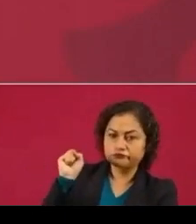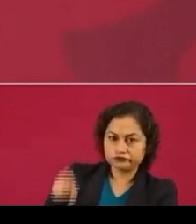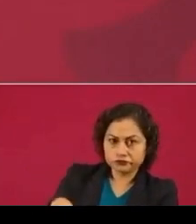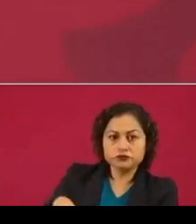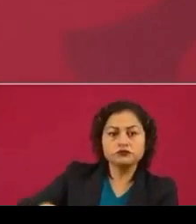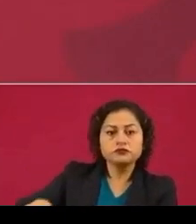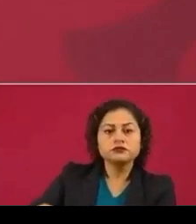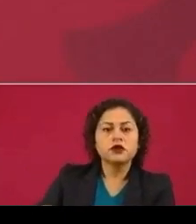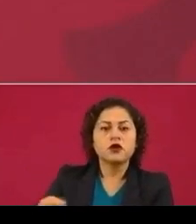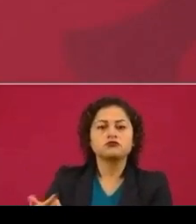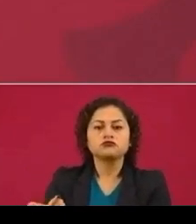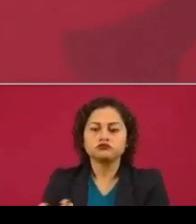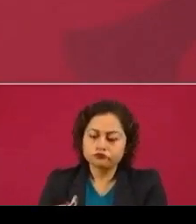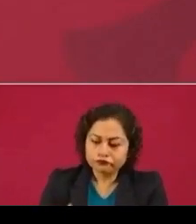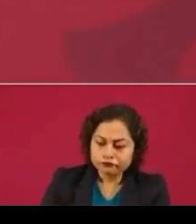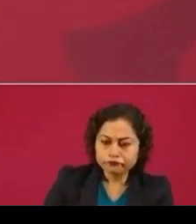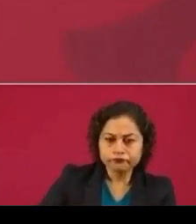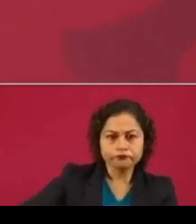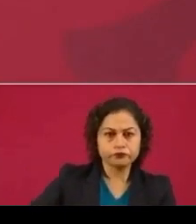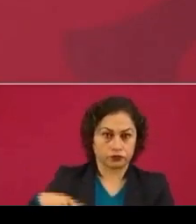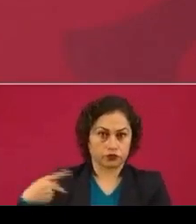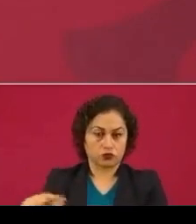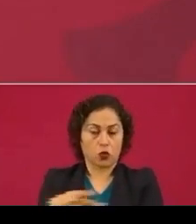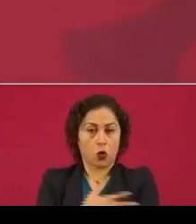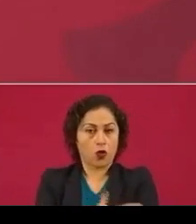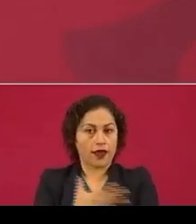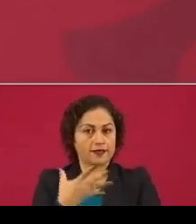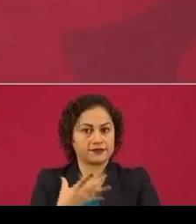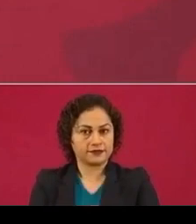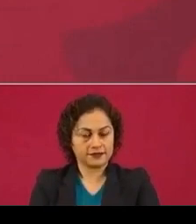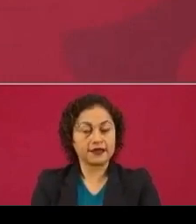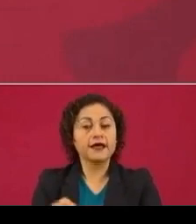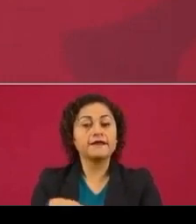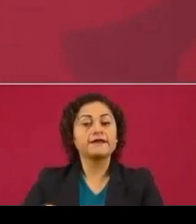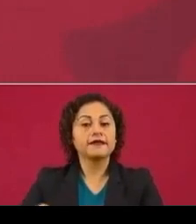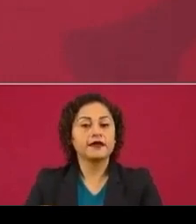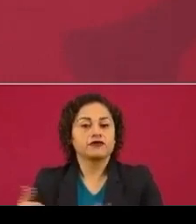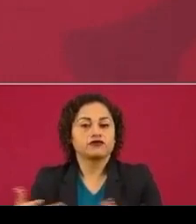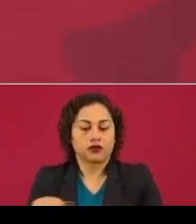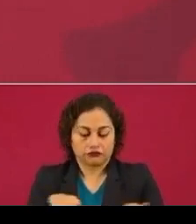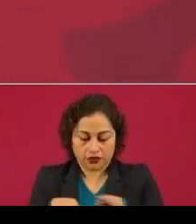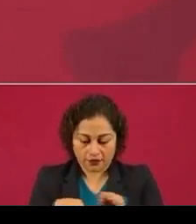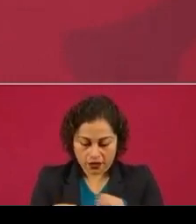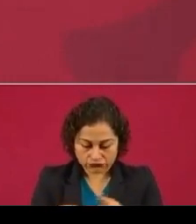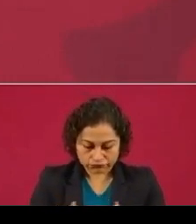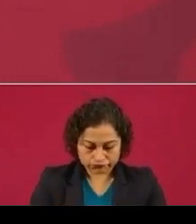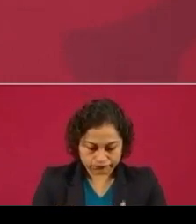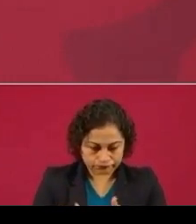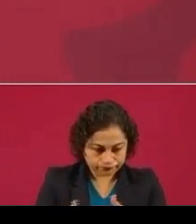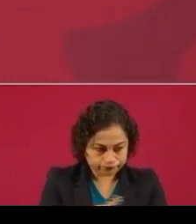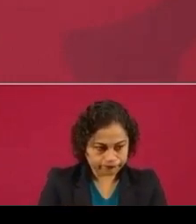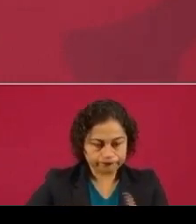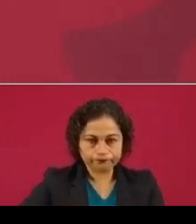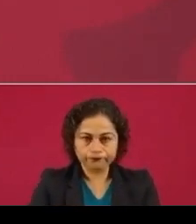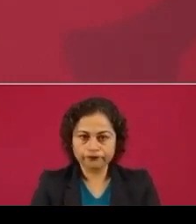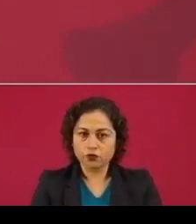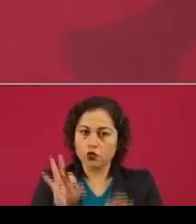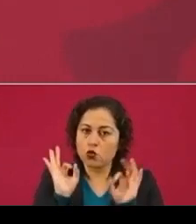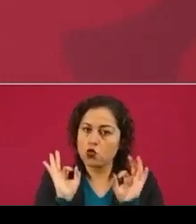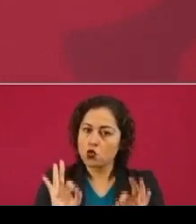honestidad, hacen rendir ese dinero y hacen muy buenas